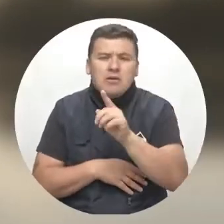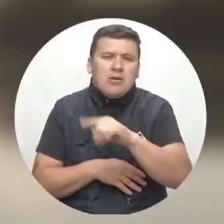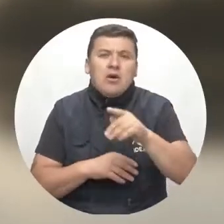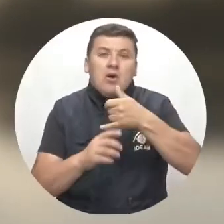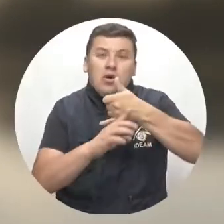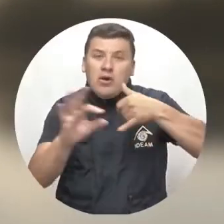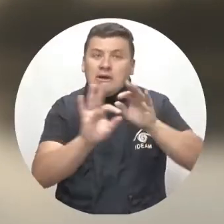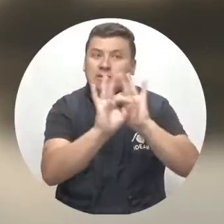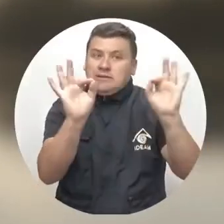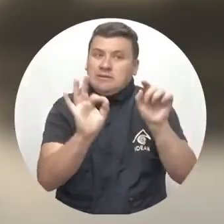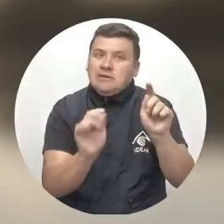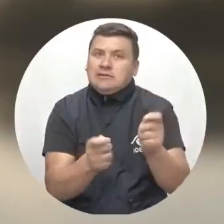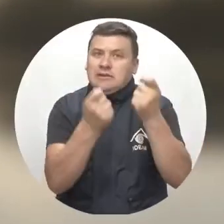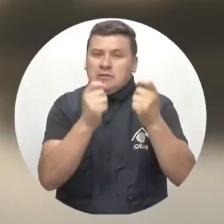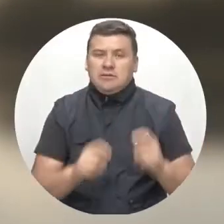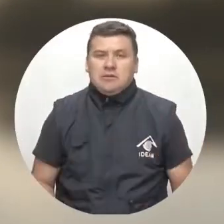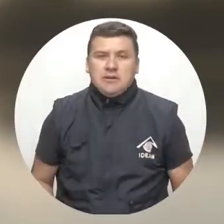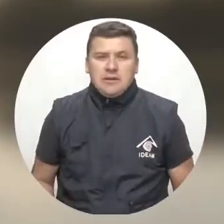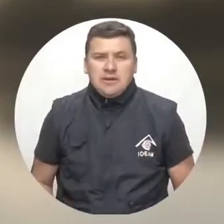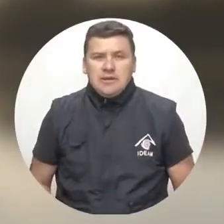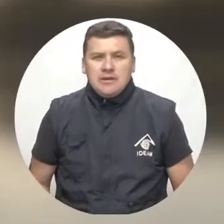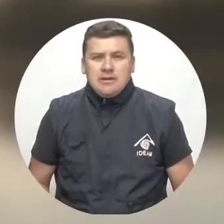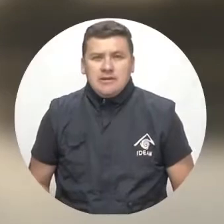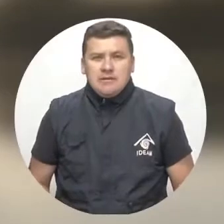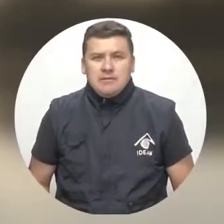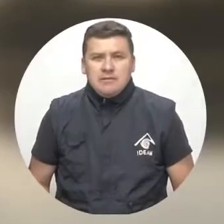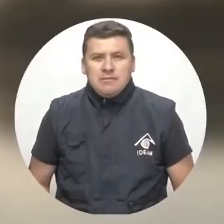con excepción de la Orinoquía.